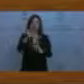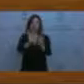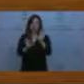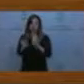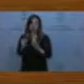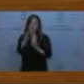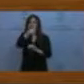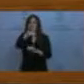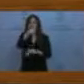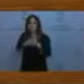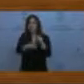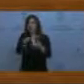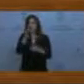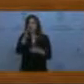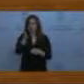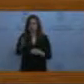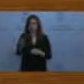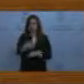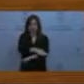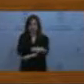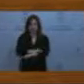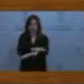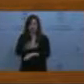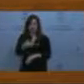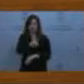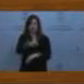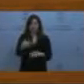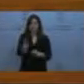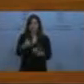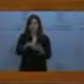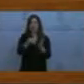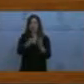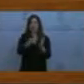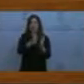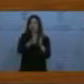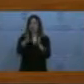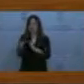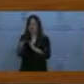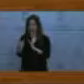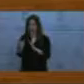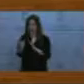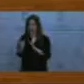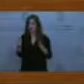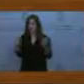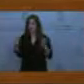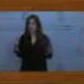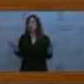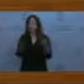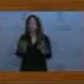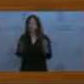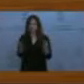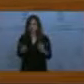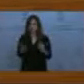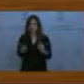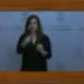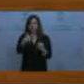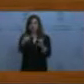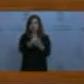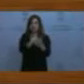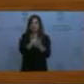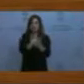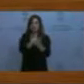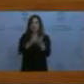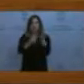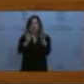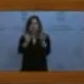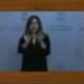es cierto que la Administración tiene el papel de planificar. Lo que pasa que no se nos especifica en la ley